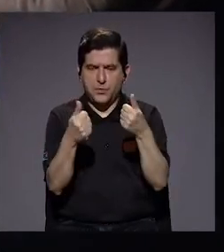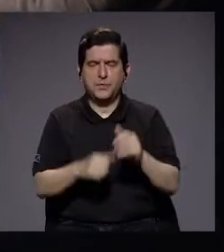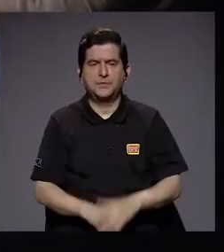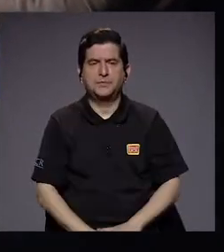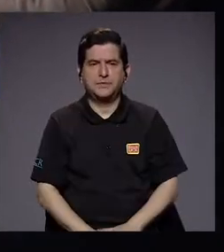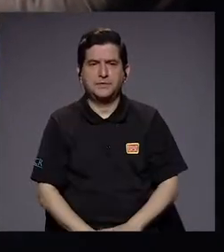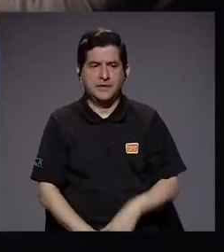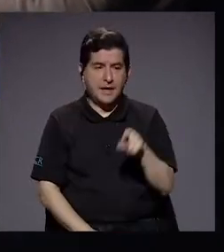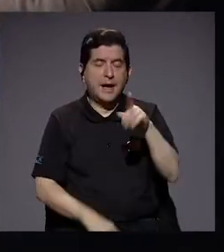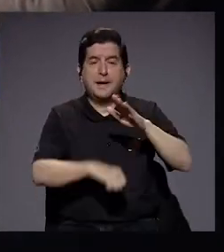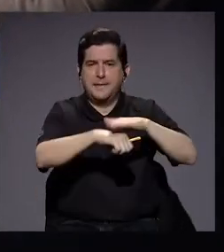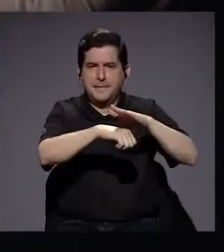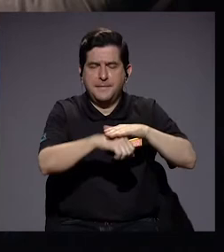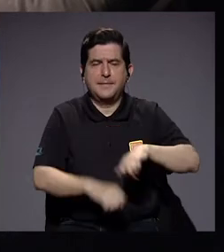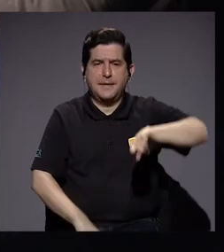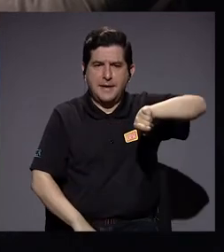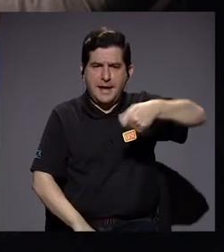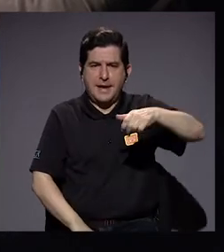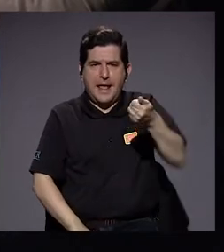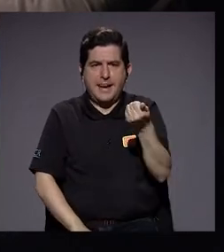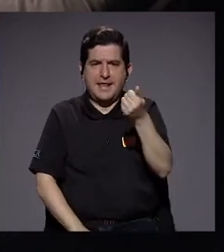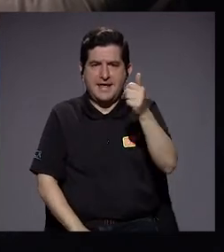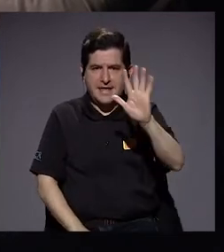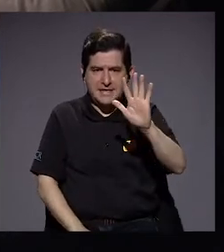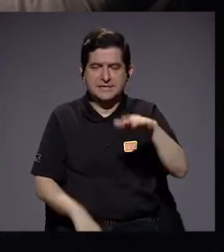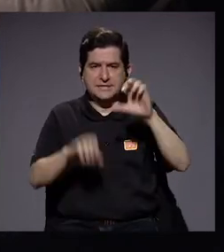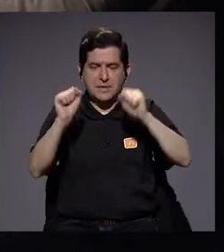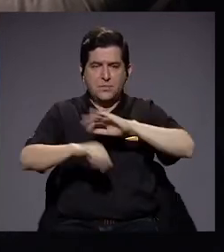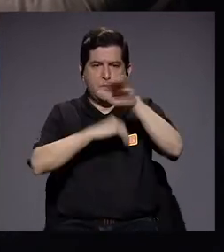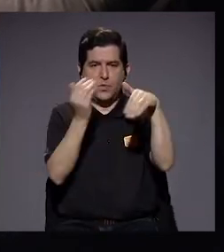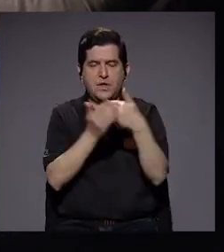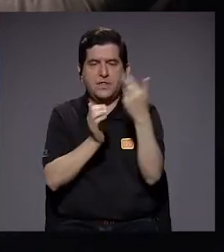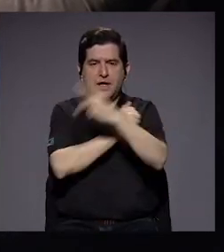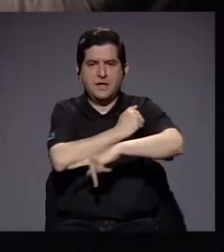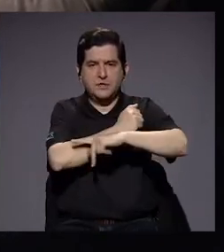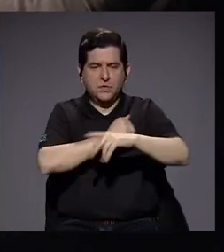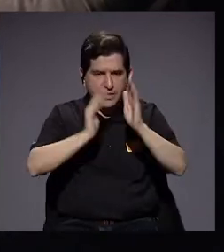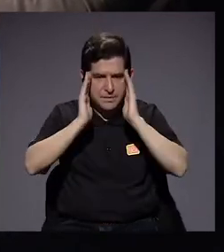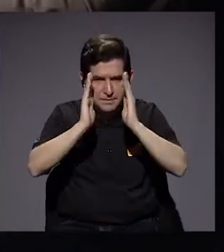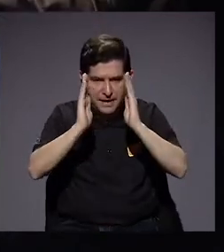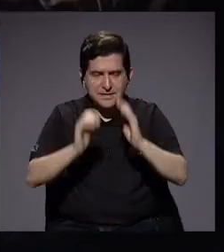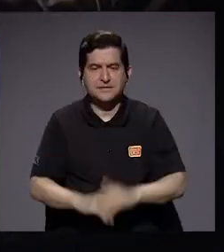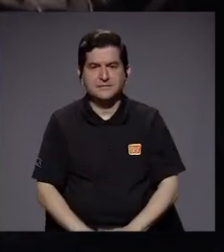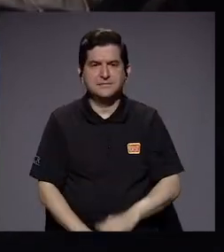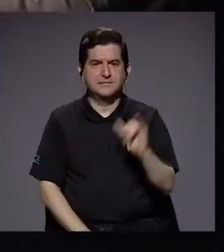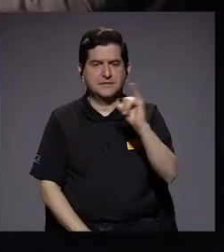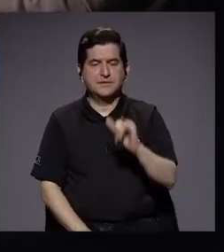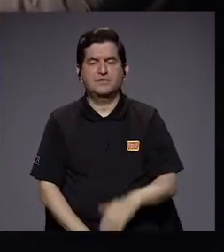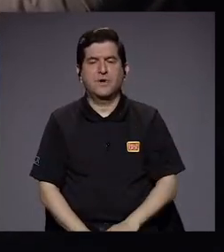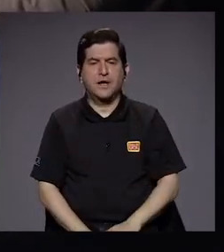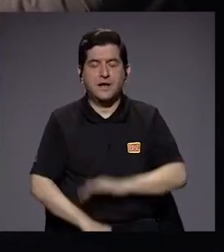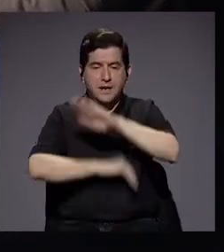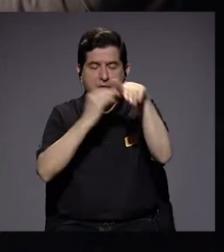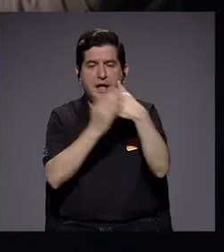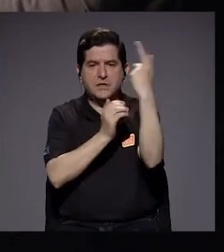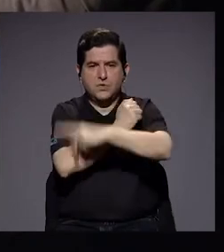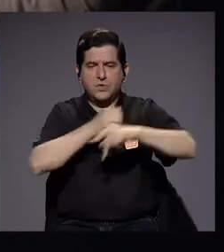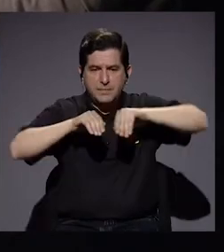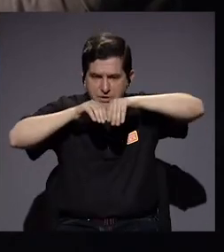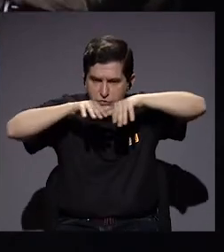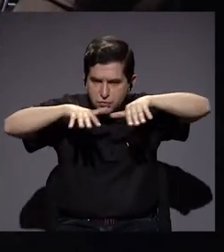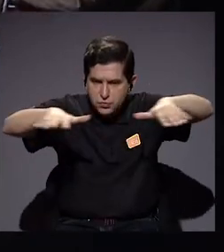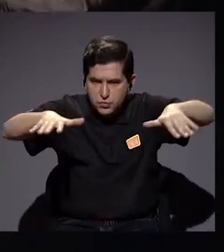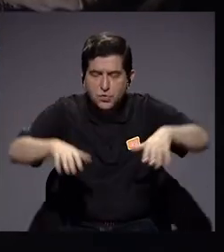para permitir que el Canal 15 llegue a todo el país y tenga pues cobertura en todo el país, como